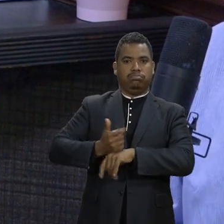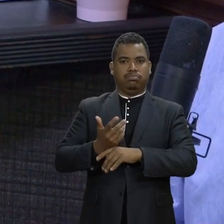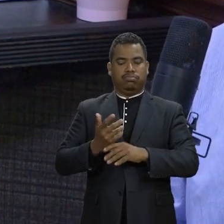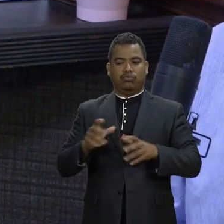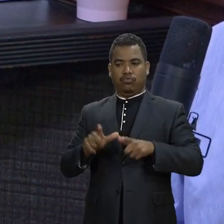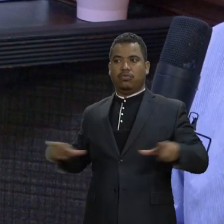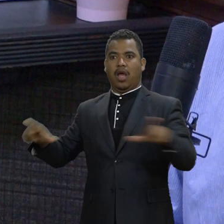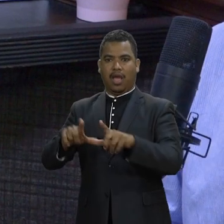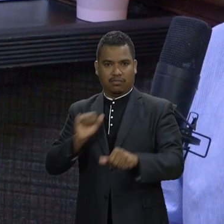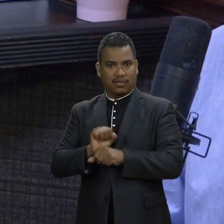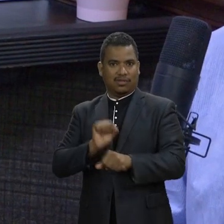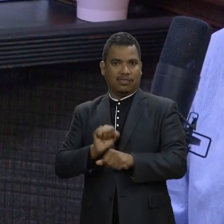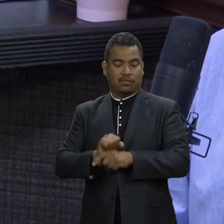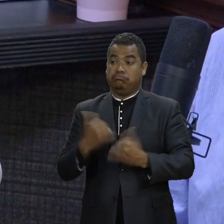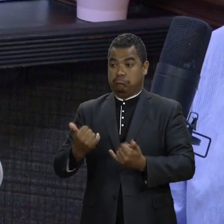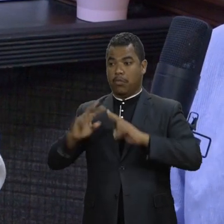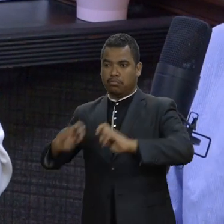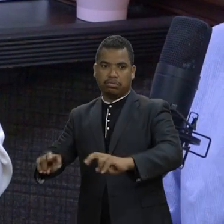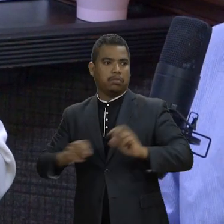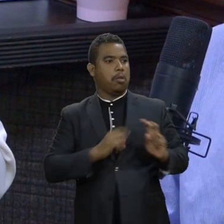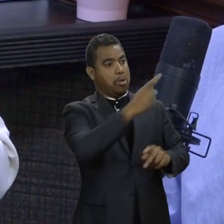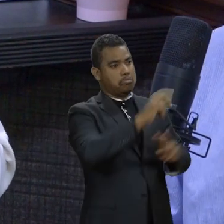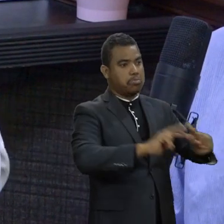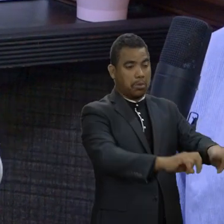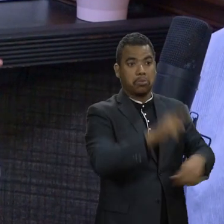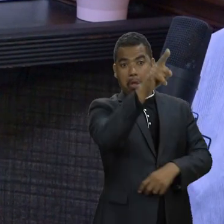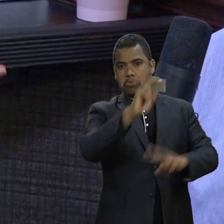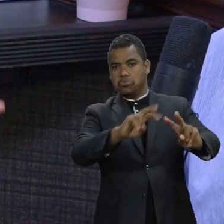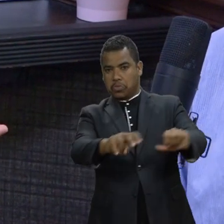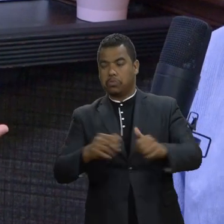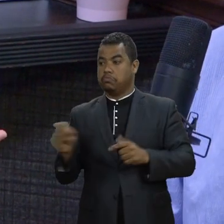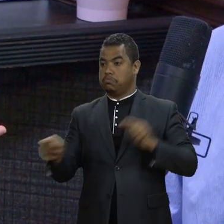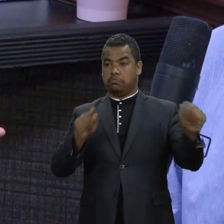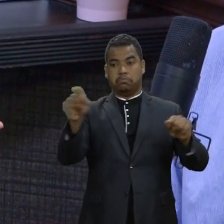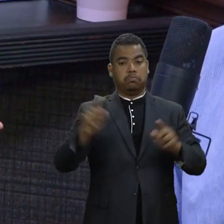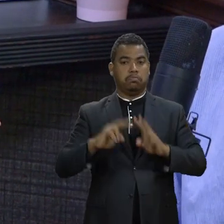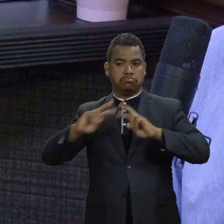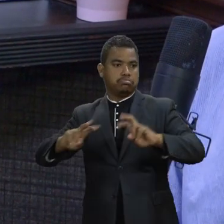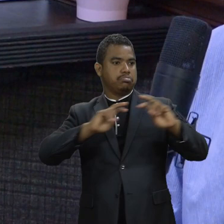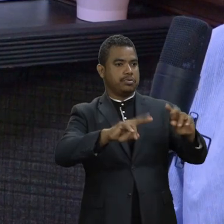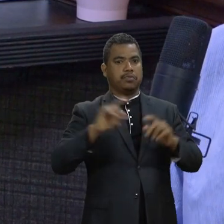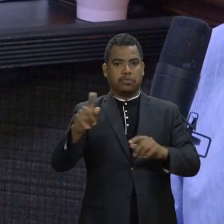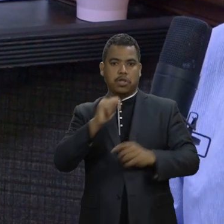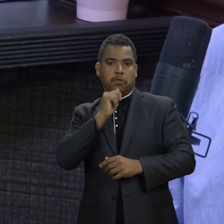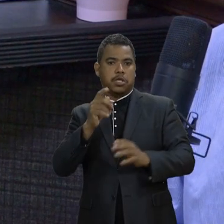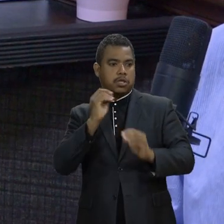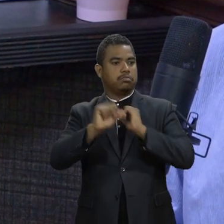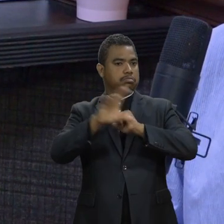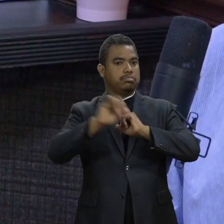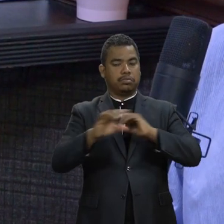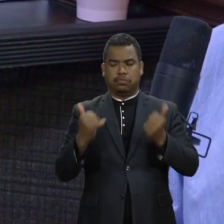su espacio y han logrado su forma especial de hacer la investigación, su